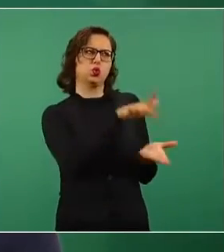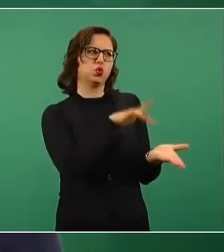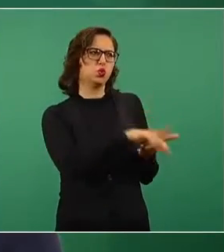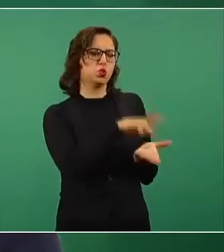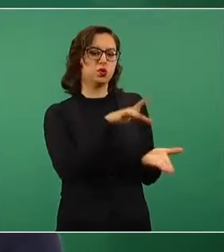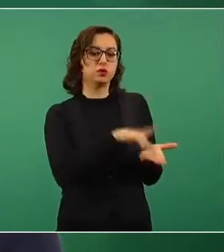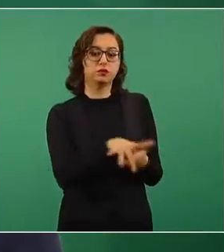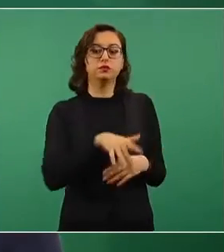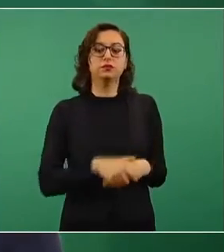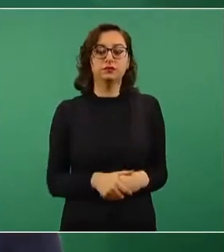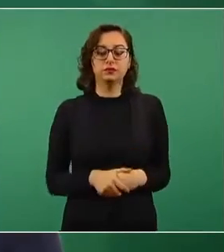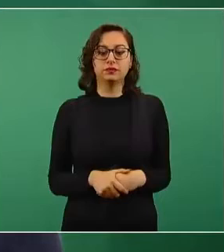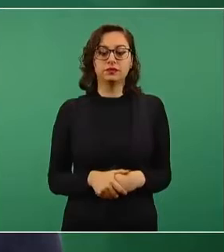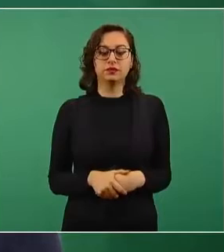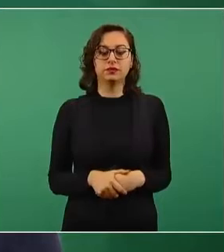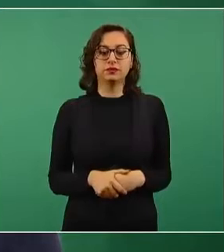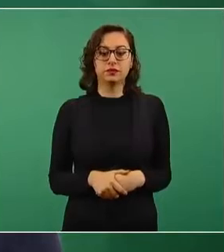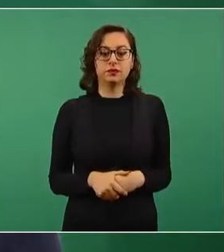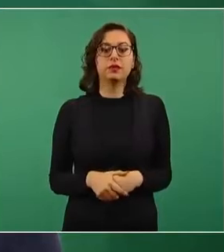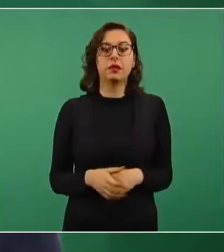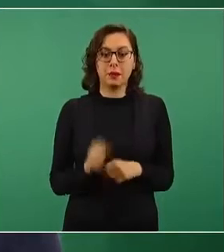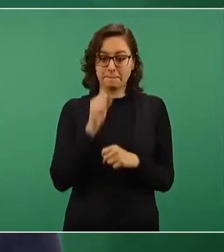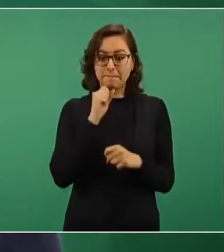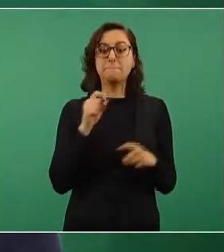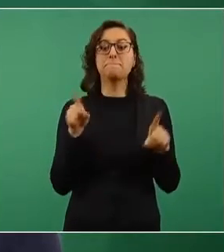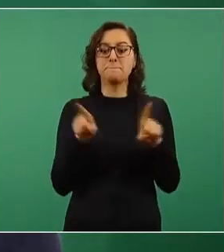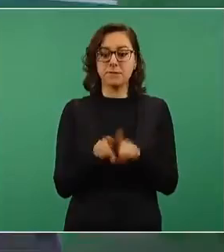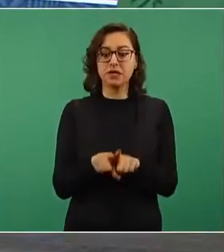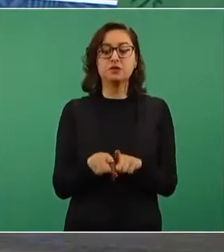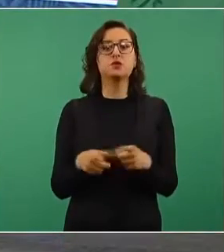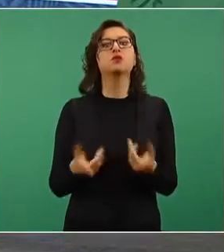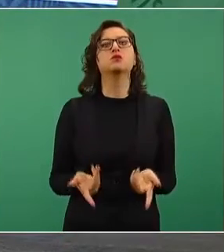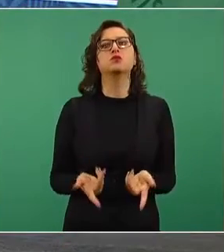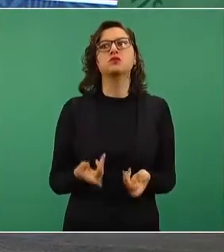México fui invitado a dar varias conferencias